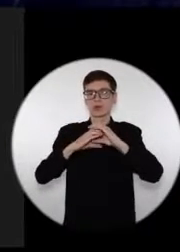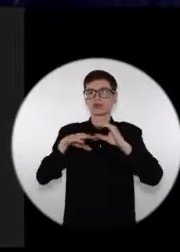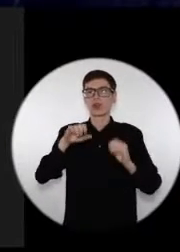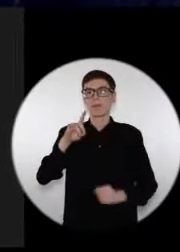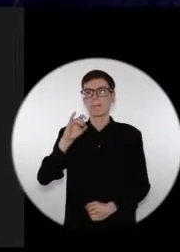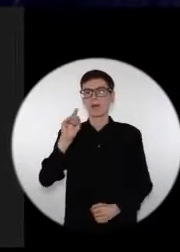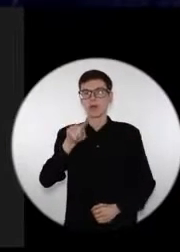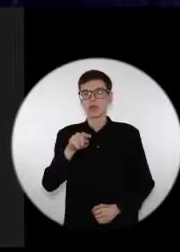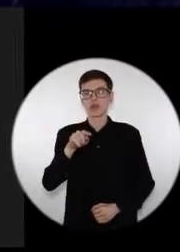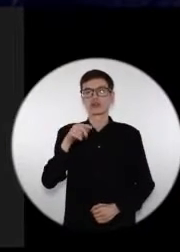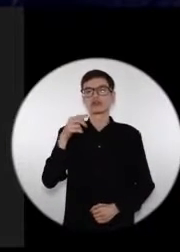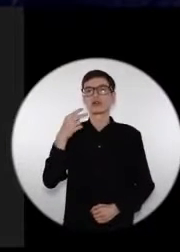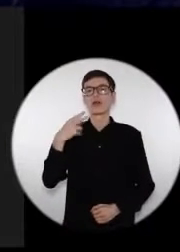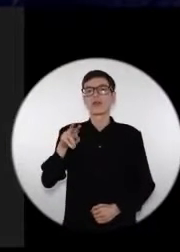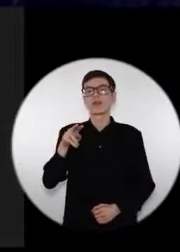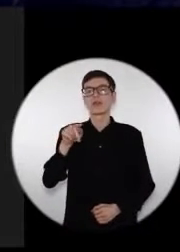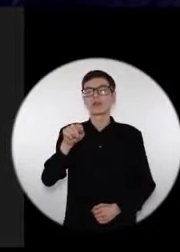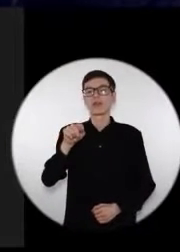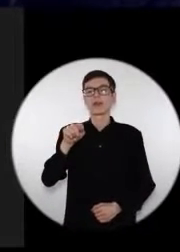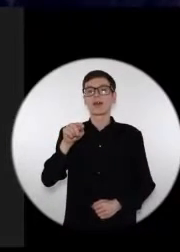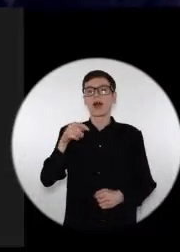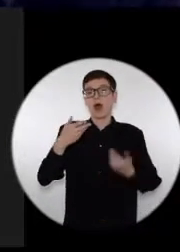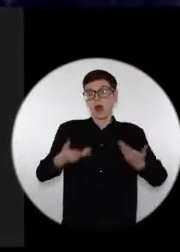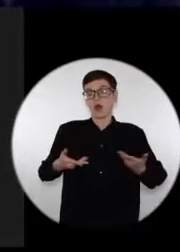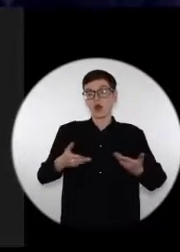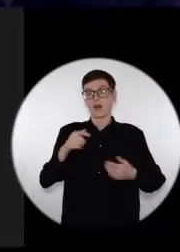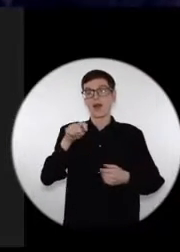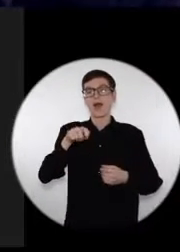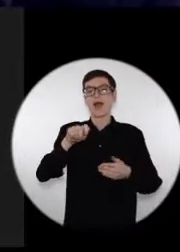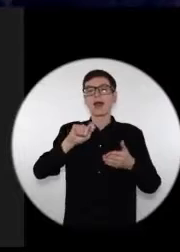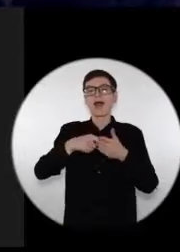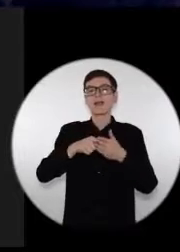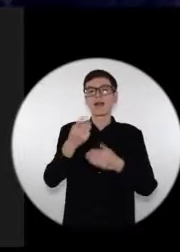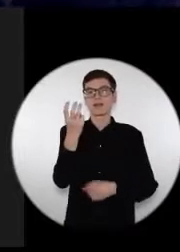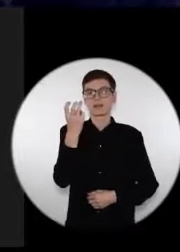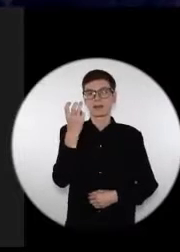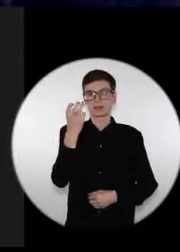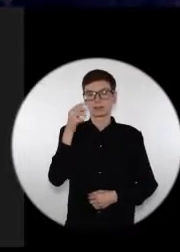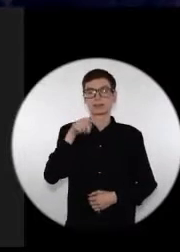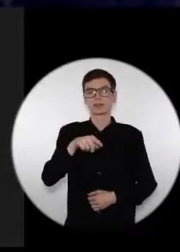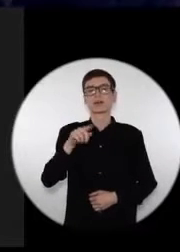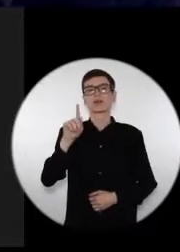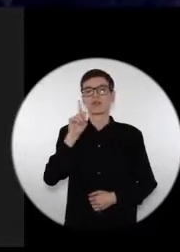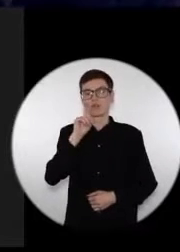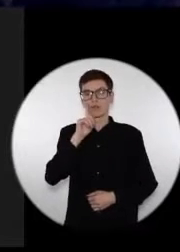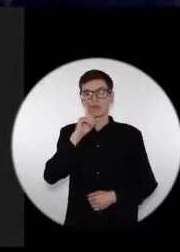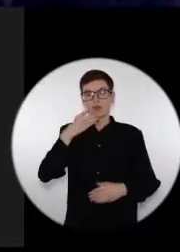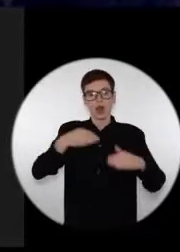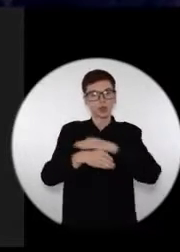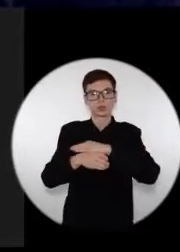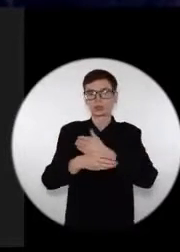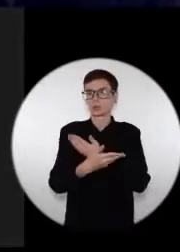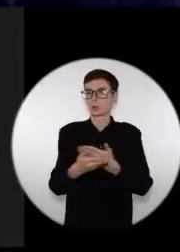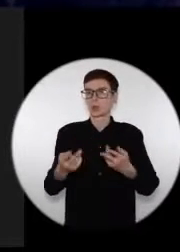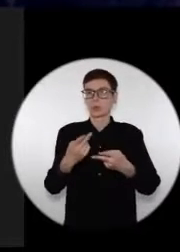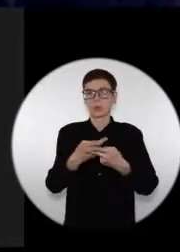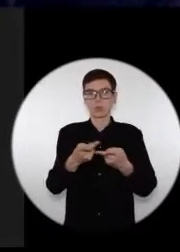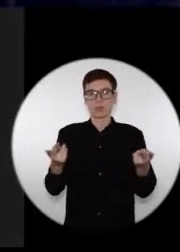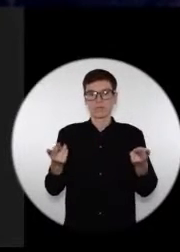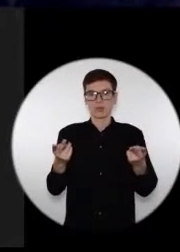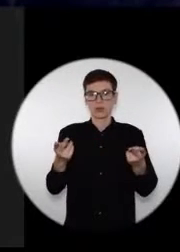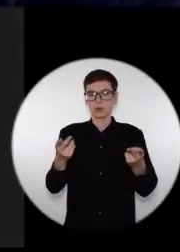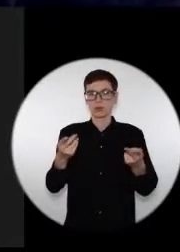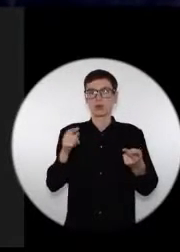son emisor podcasting es este esta plataforma de redes de canal 13 que era accesible a todo público